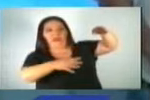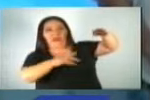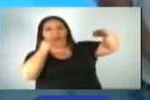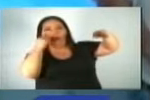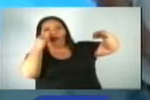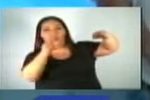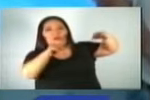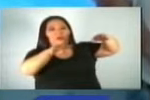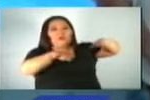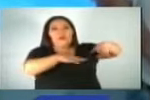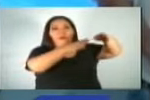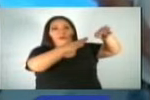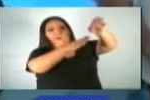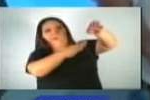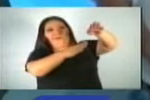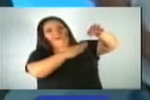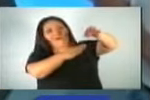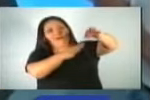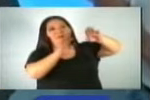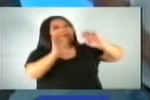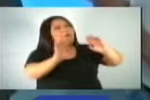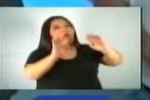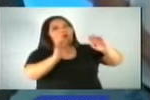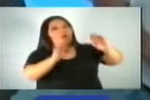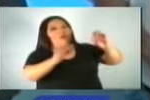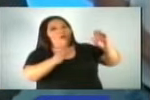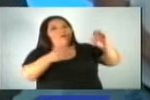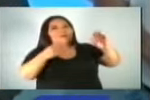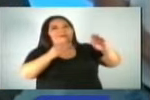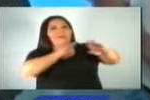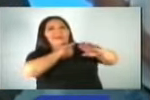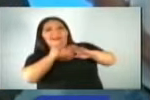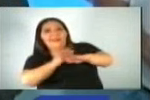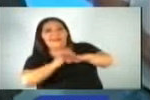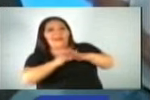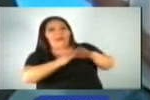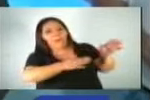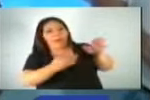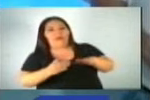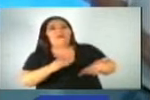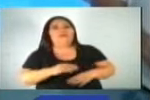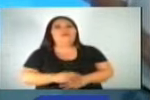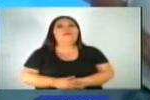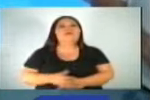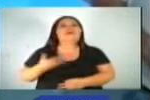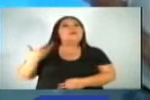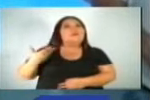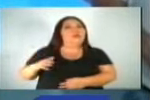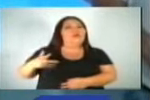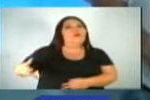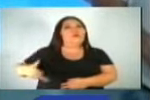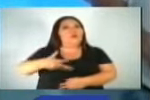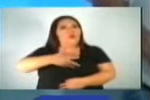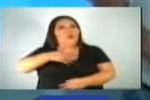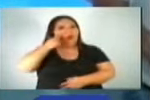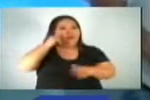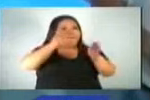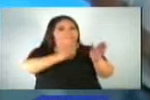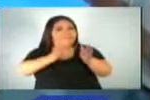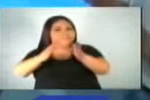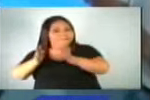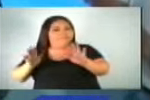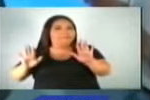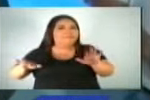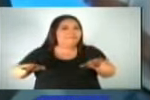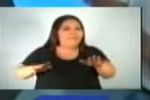hacían presión y que de alguna manera pues podían caer en cualquier momento en la carretera. Entonces tuvimos que hacer diferentes actividades para